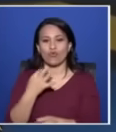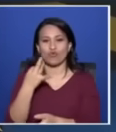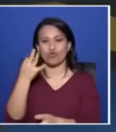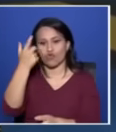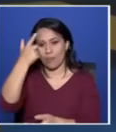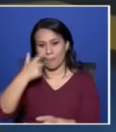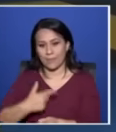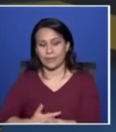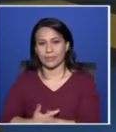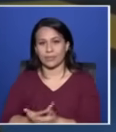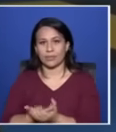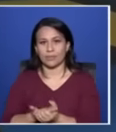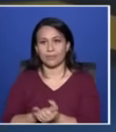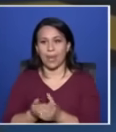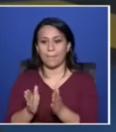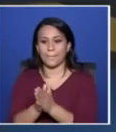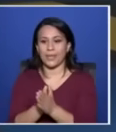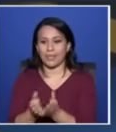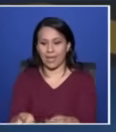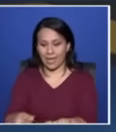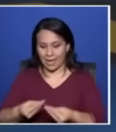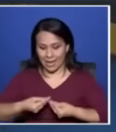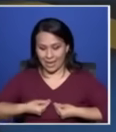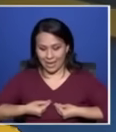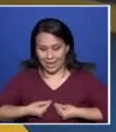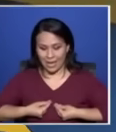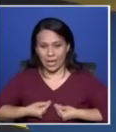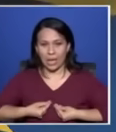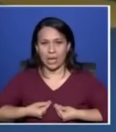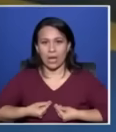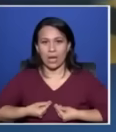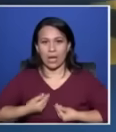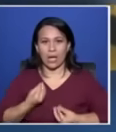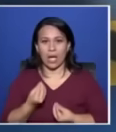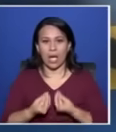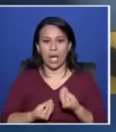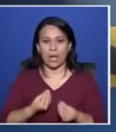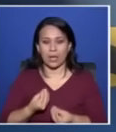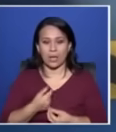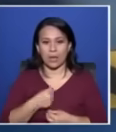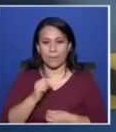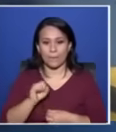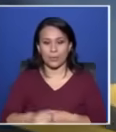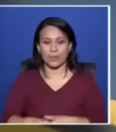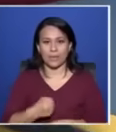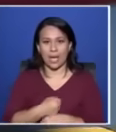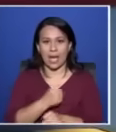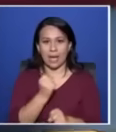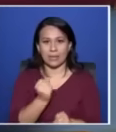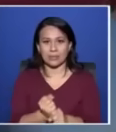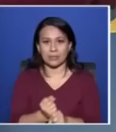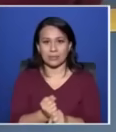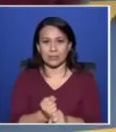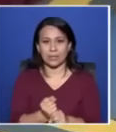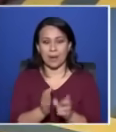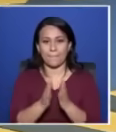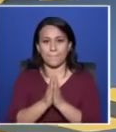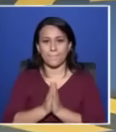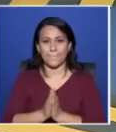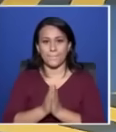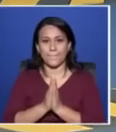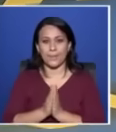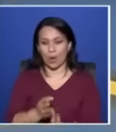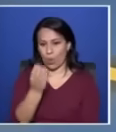agente de tránsito le pide la documentación, pues realmente lo que puede ocurrir es que le solicite